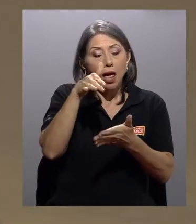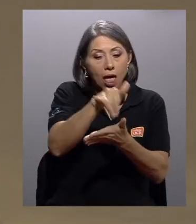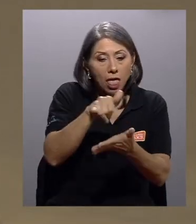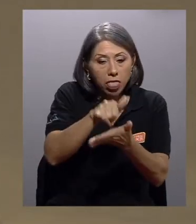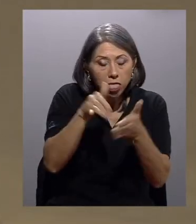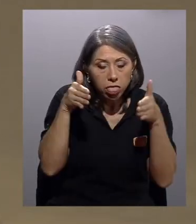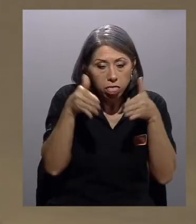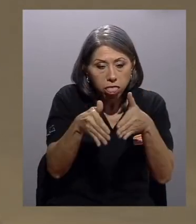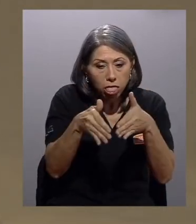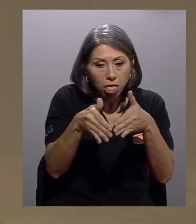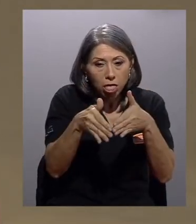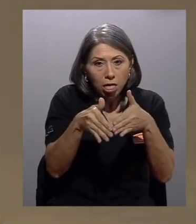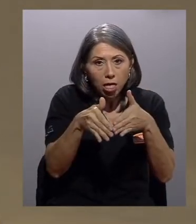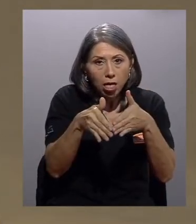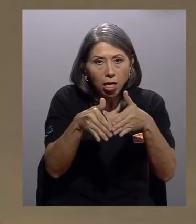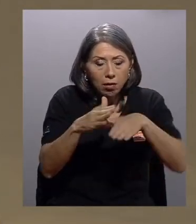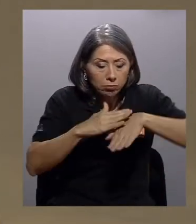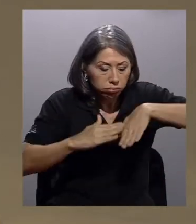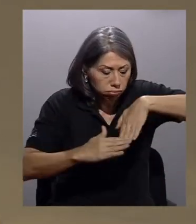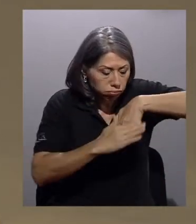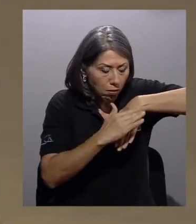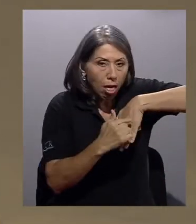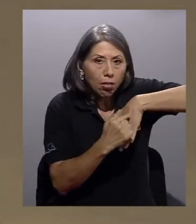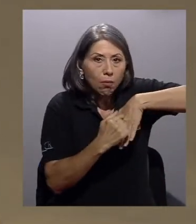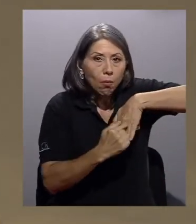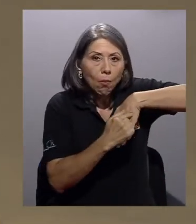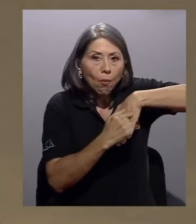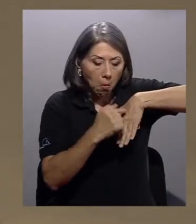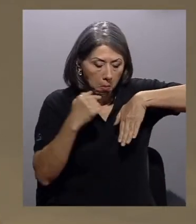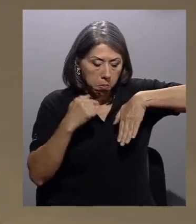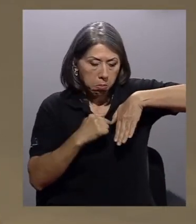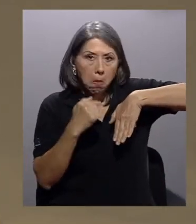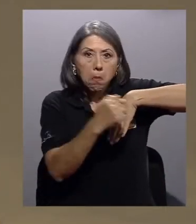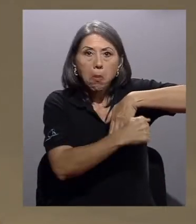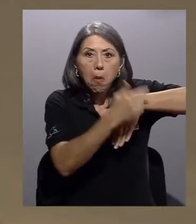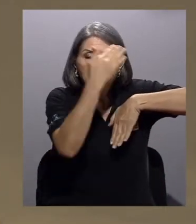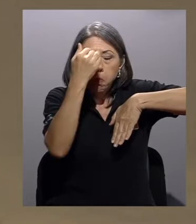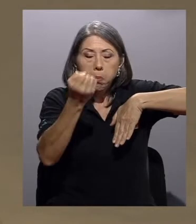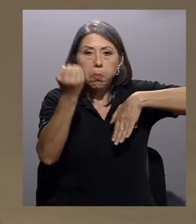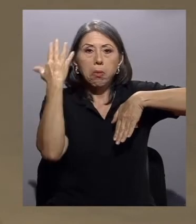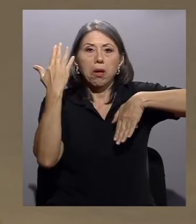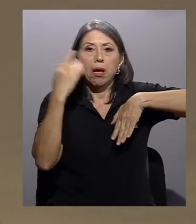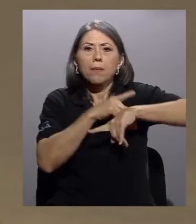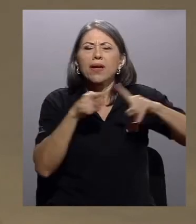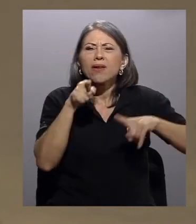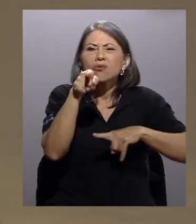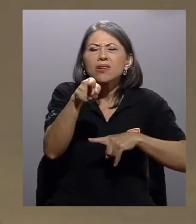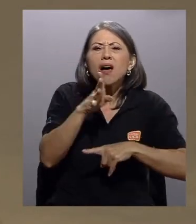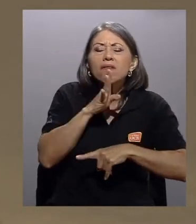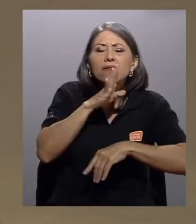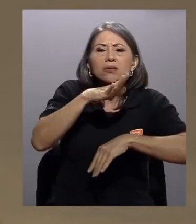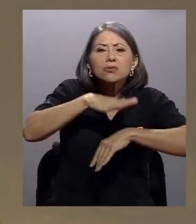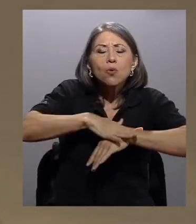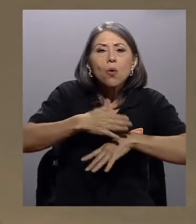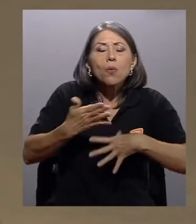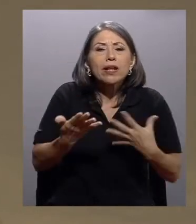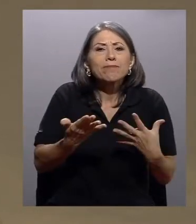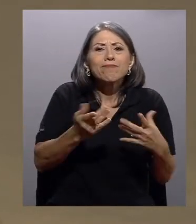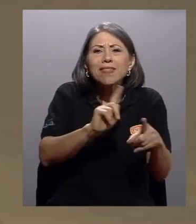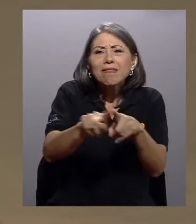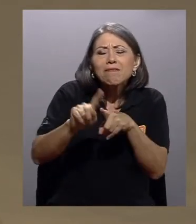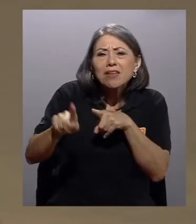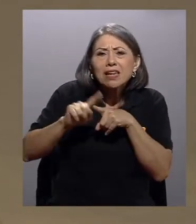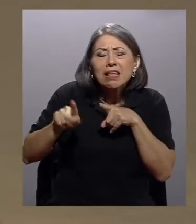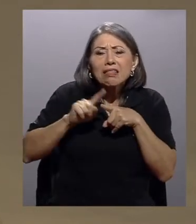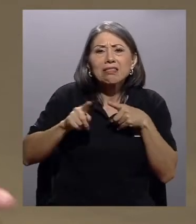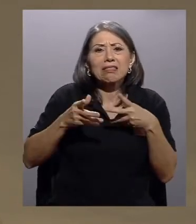hay una afectación fuerte, bien mencionabas, en la pésima distribución de la riqueza que hay en las zonas periféricas del país,